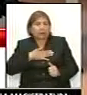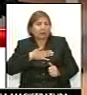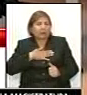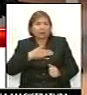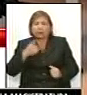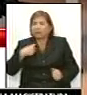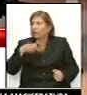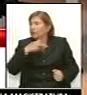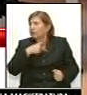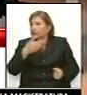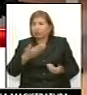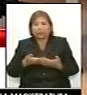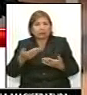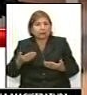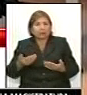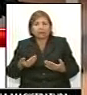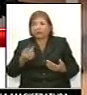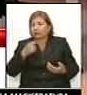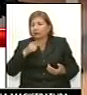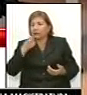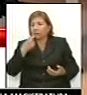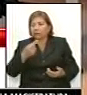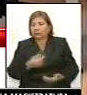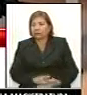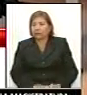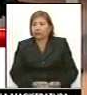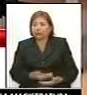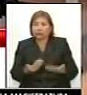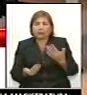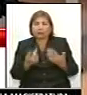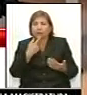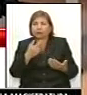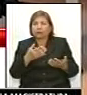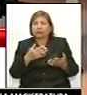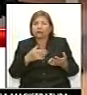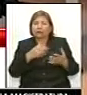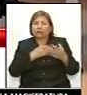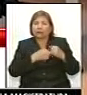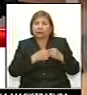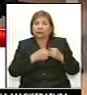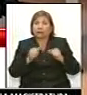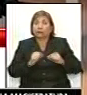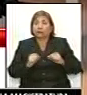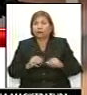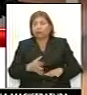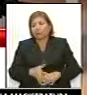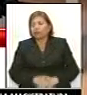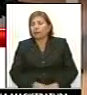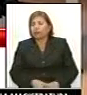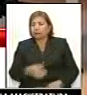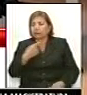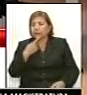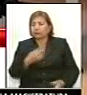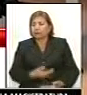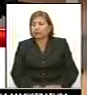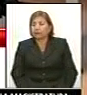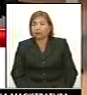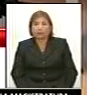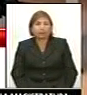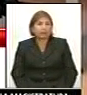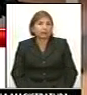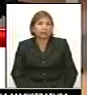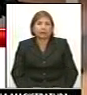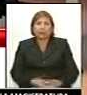a alguna de este tipo de cosas. Y nos íbamos a... Alguna vez nos fuimos a sitios bastante remotos, digamos. ¿Contaban